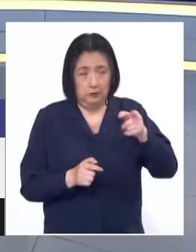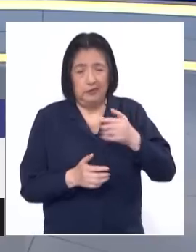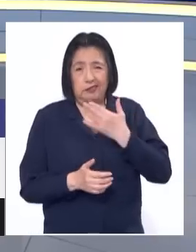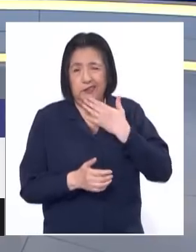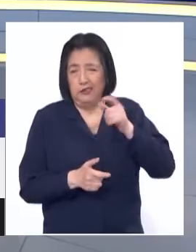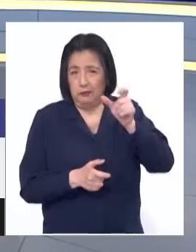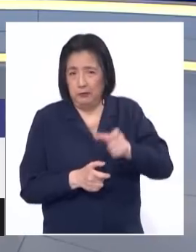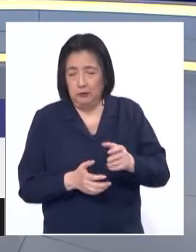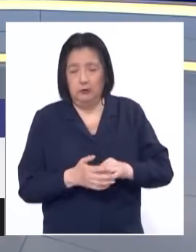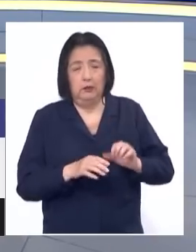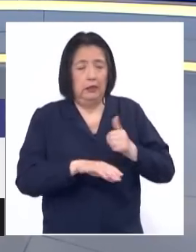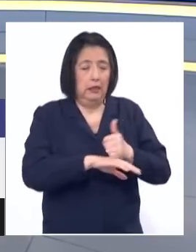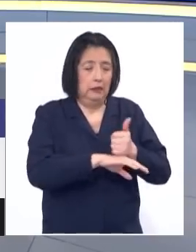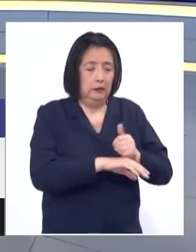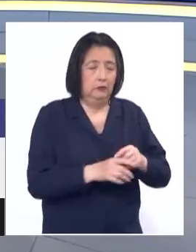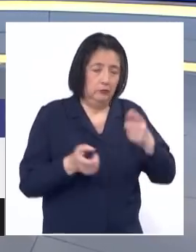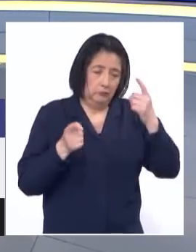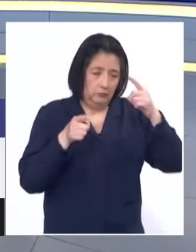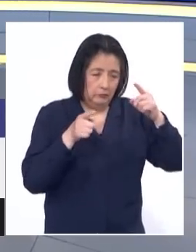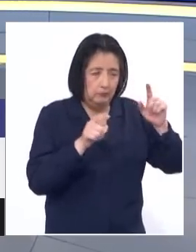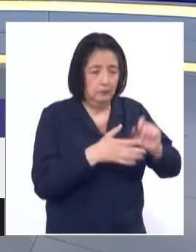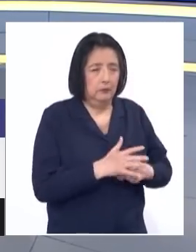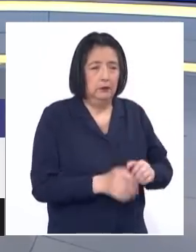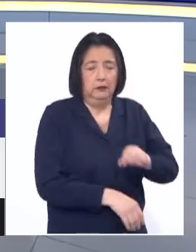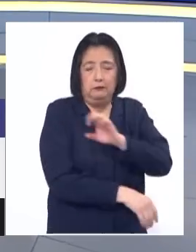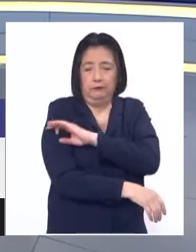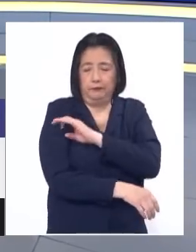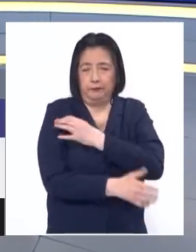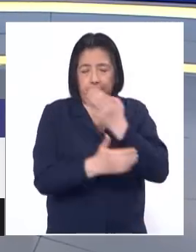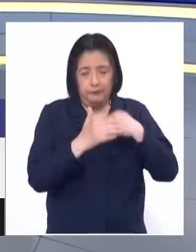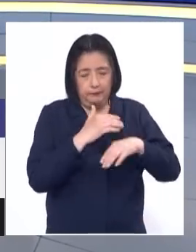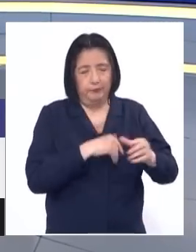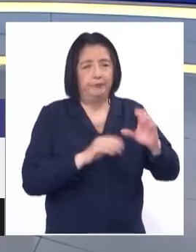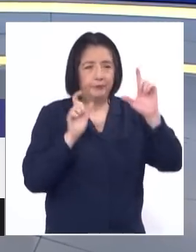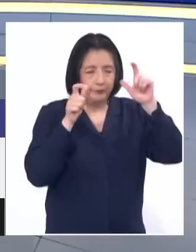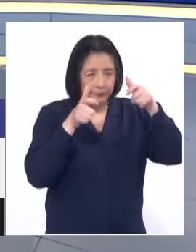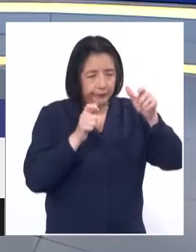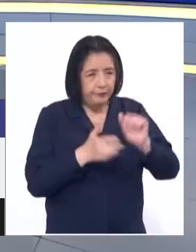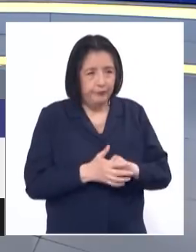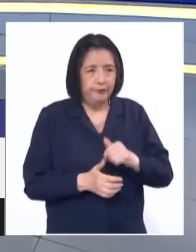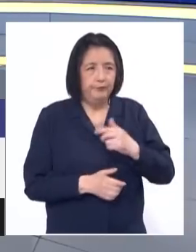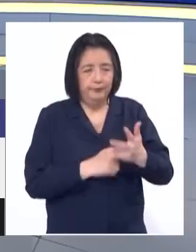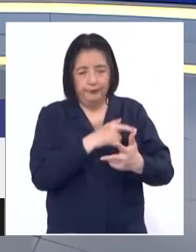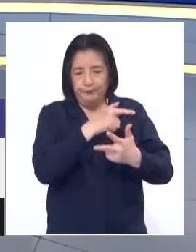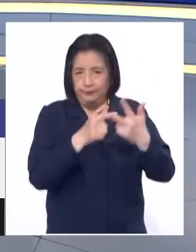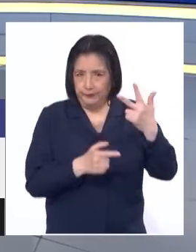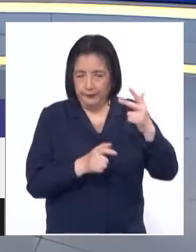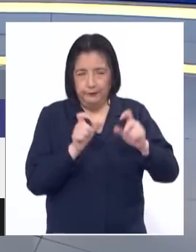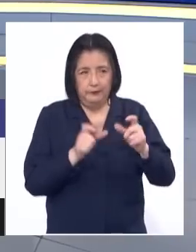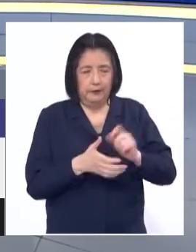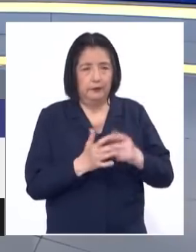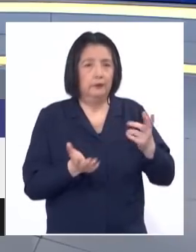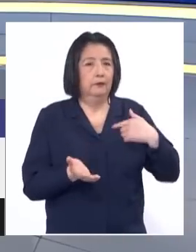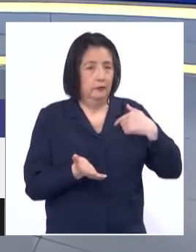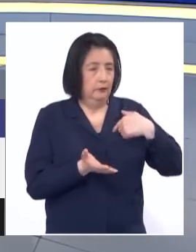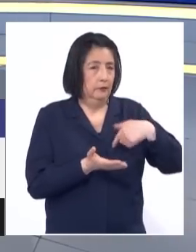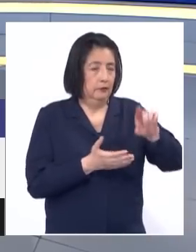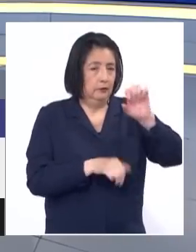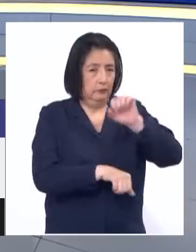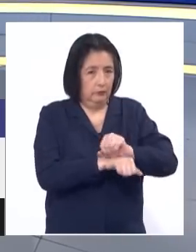es asesor y coordinador de la Fiscalía en el Congreso de la República. Esos tres personajes están con orden de